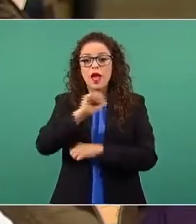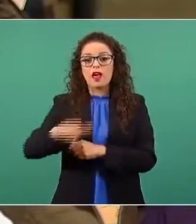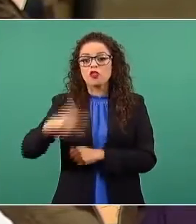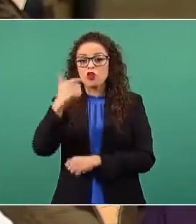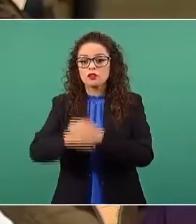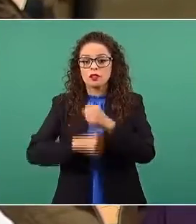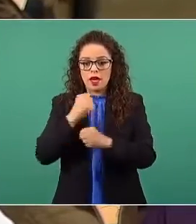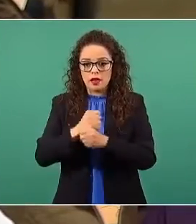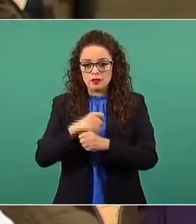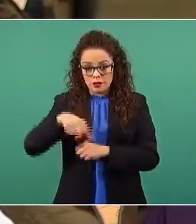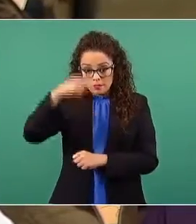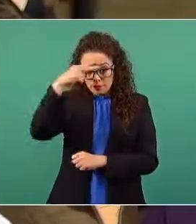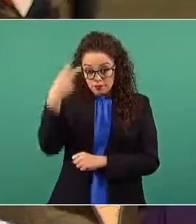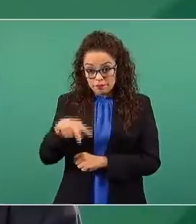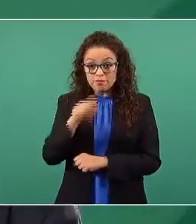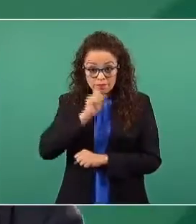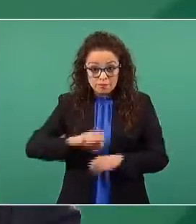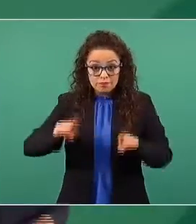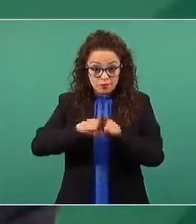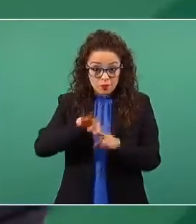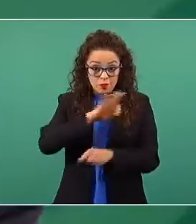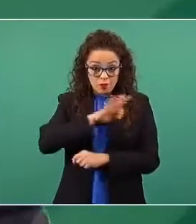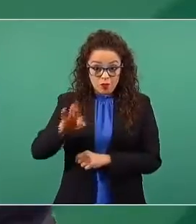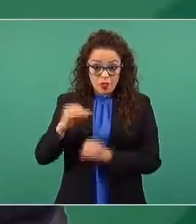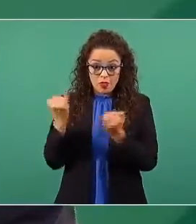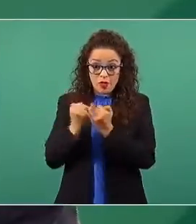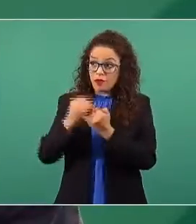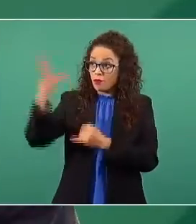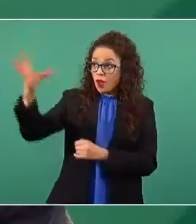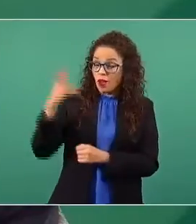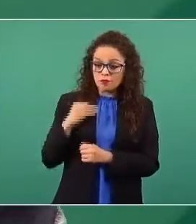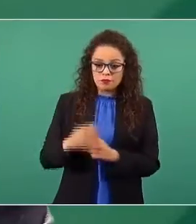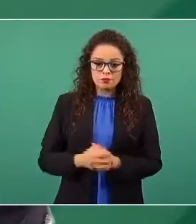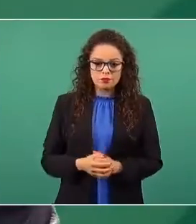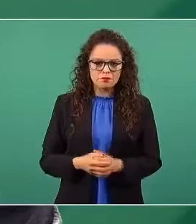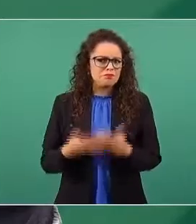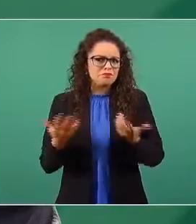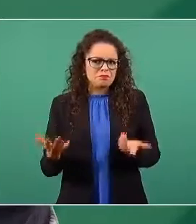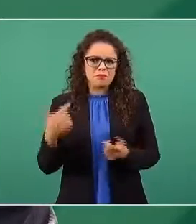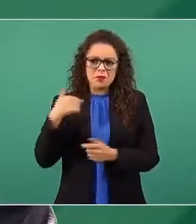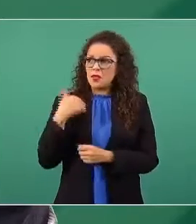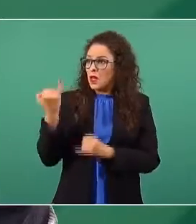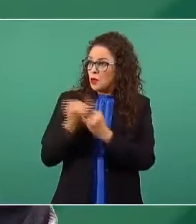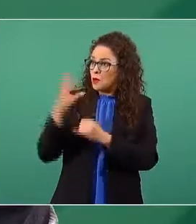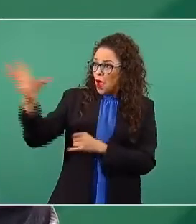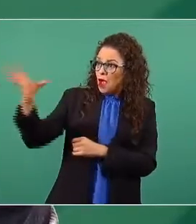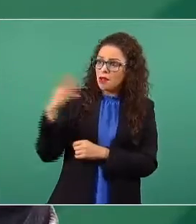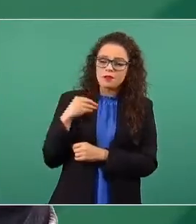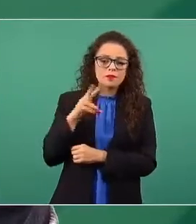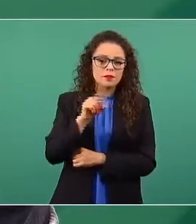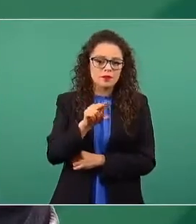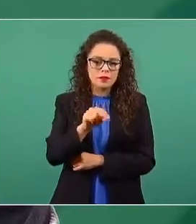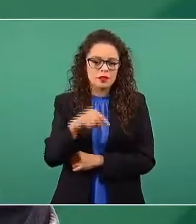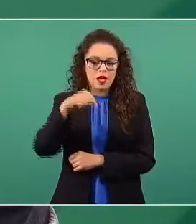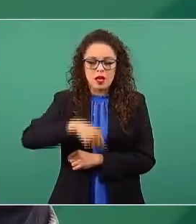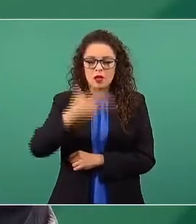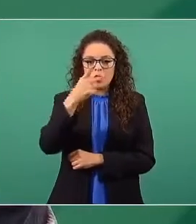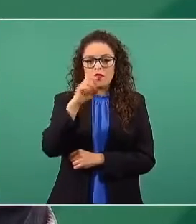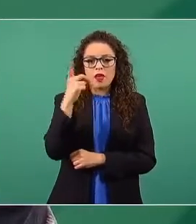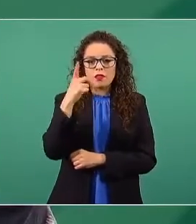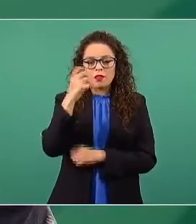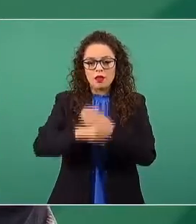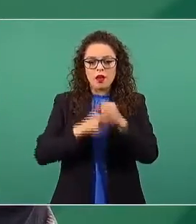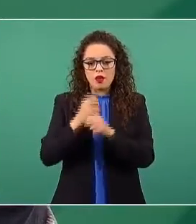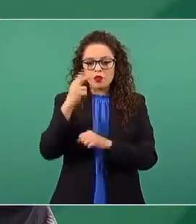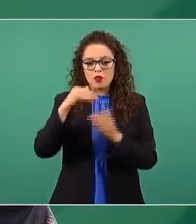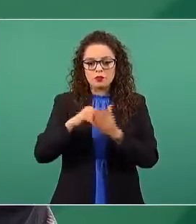¿México seguiría sus pasos? No es seguir los pasos de alguien en particular. Lo dijimos desde que presentamos el 8 de diciembre de